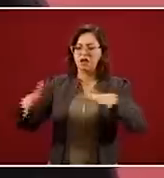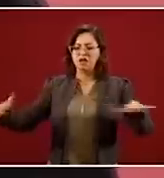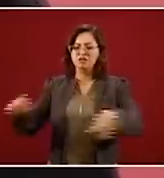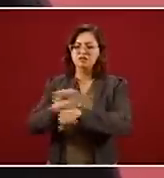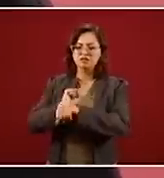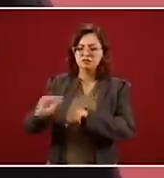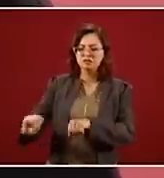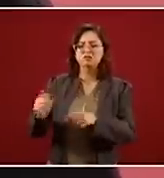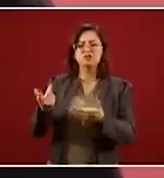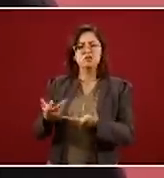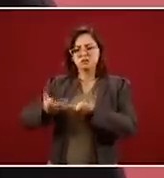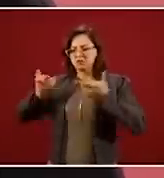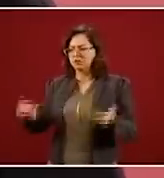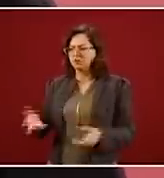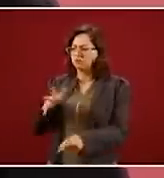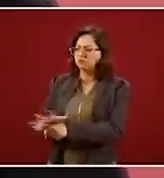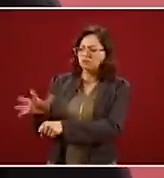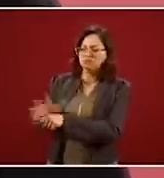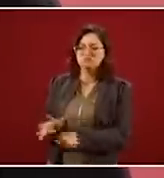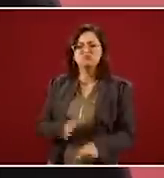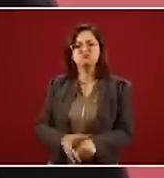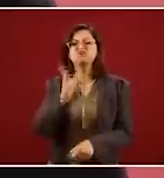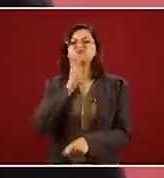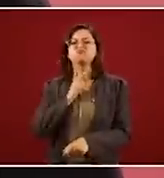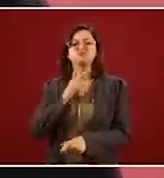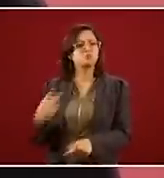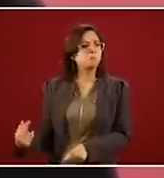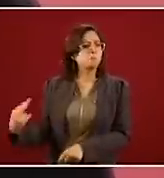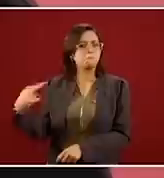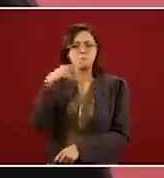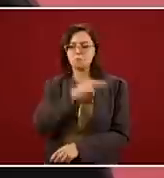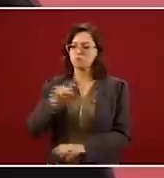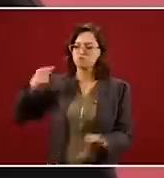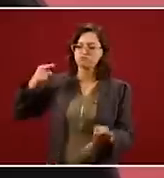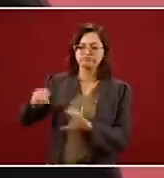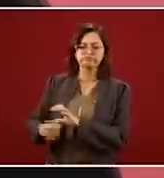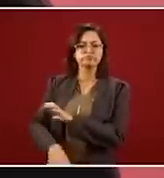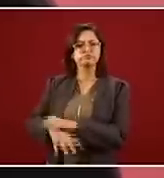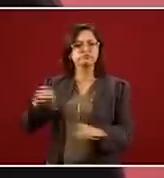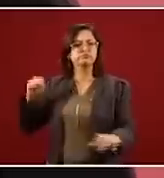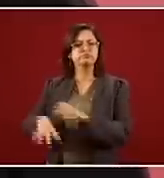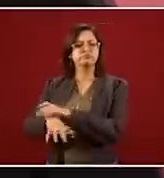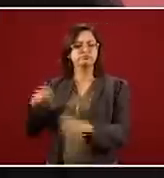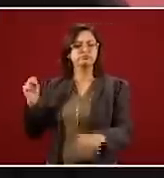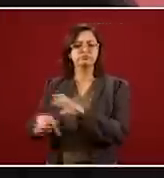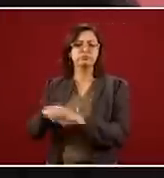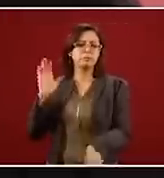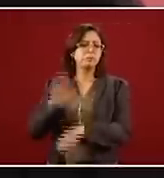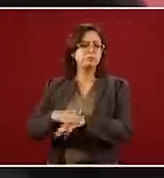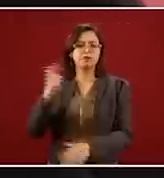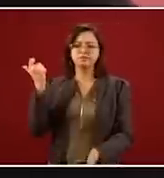y en tierra, y es una actividad mucho más rápida en cuanto a la producción y sobre todo mucho más